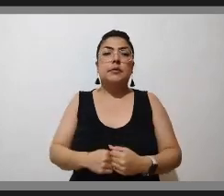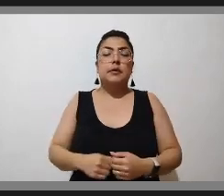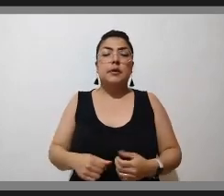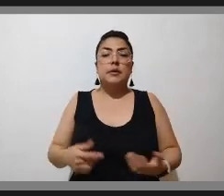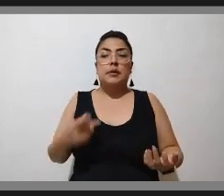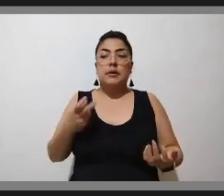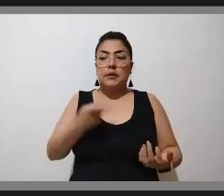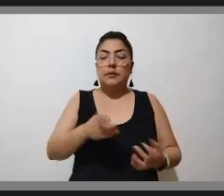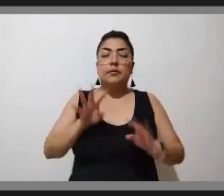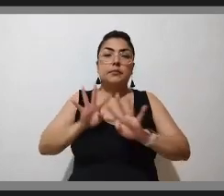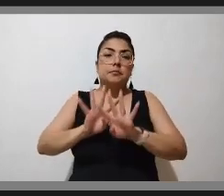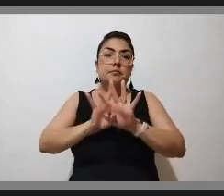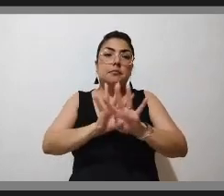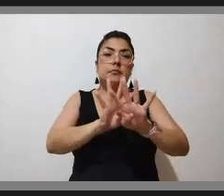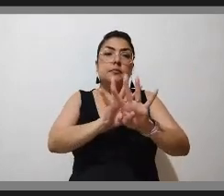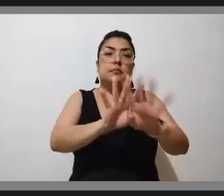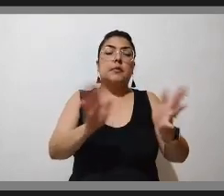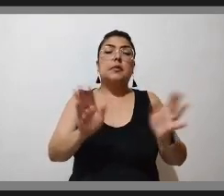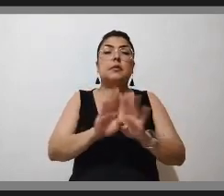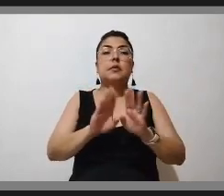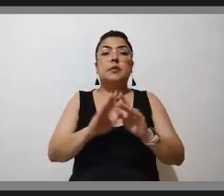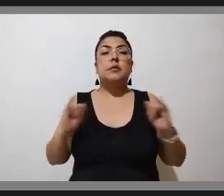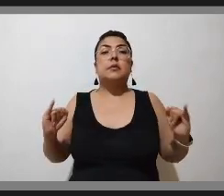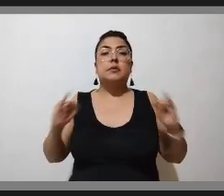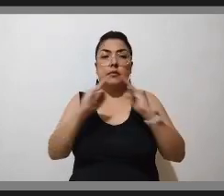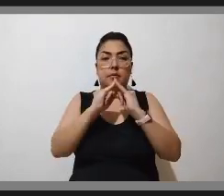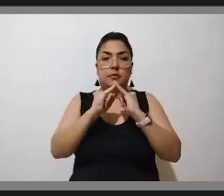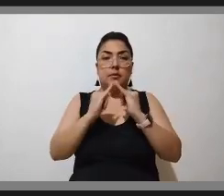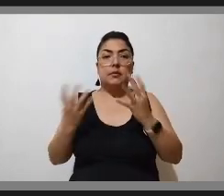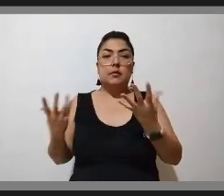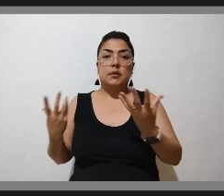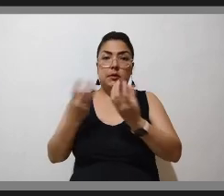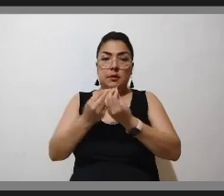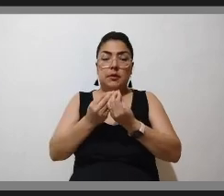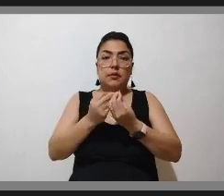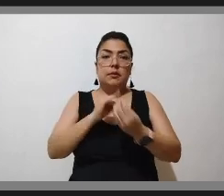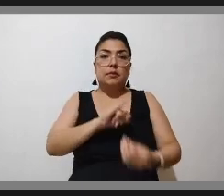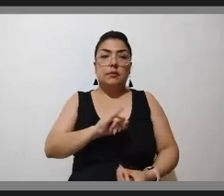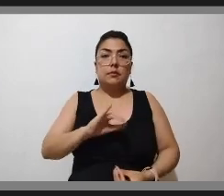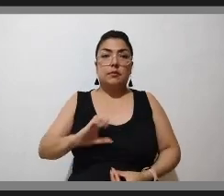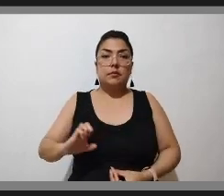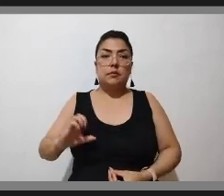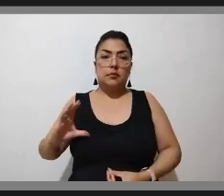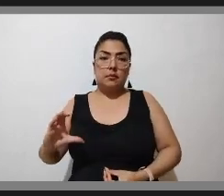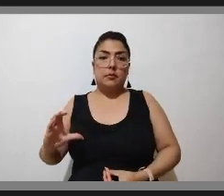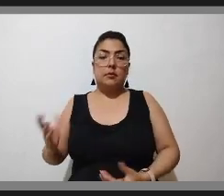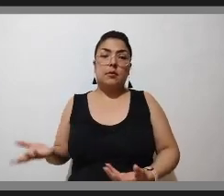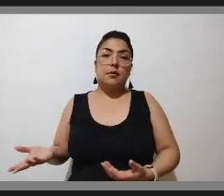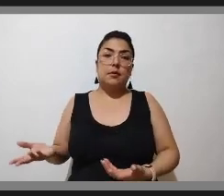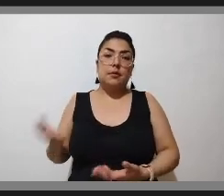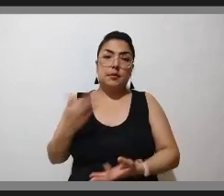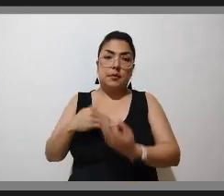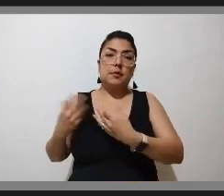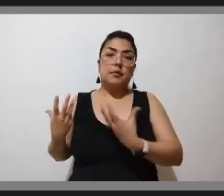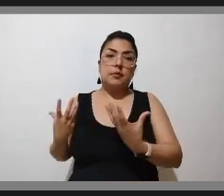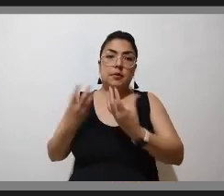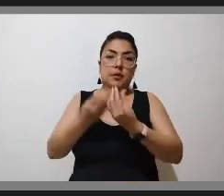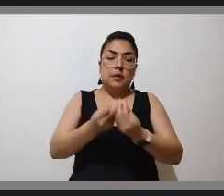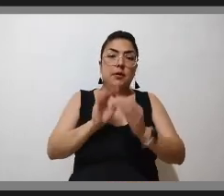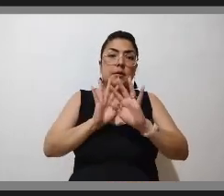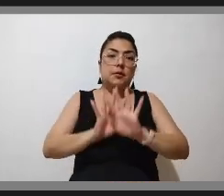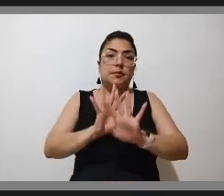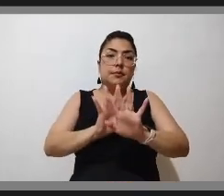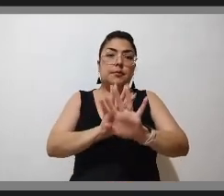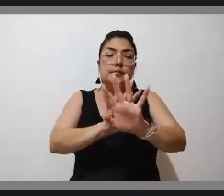espacio estaremos, y esa caminata va a ser institucional para que nosotros como Instituto Electoral de Coahuila